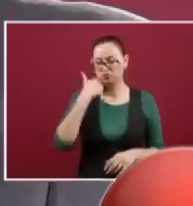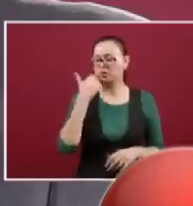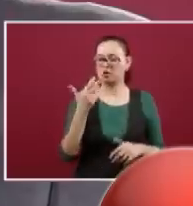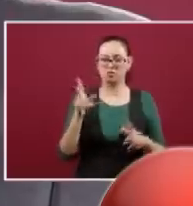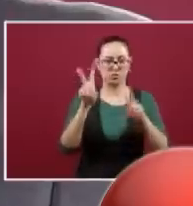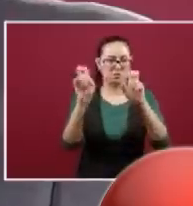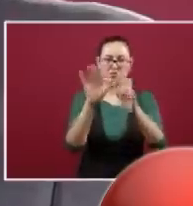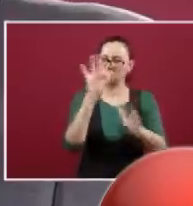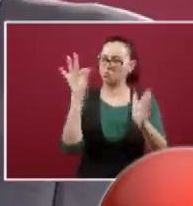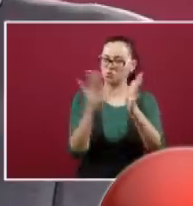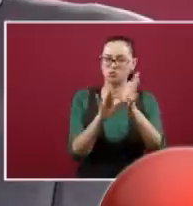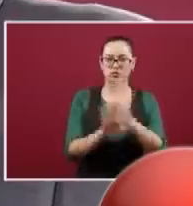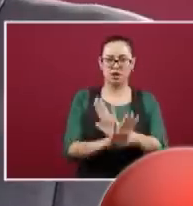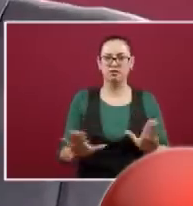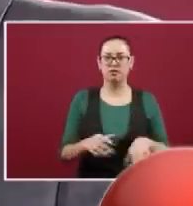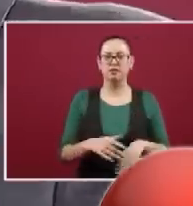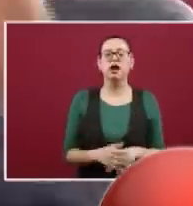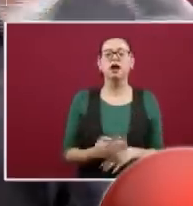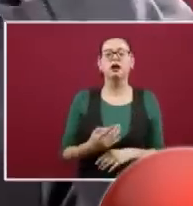y